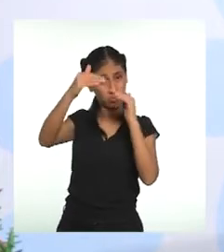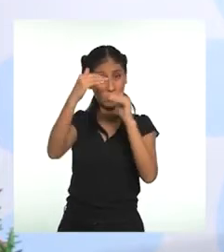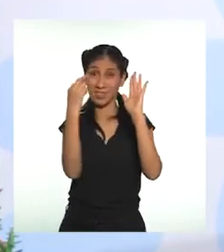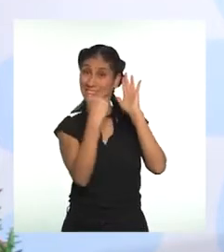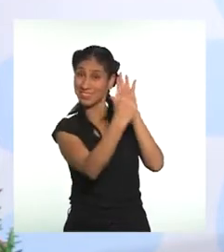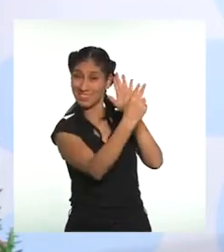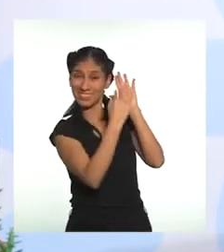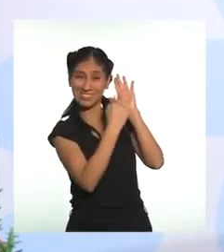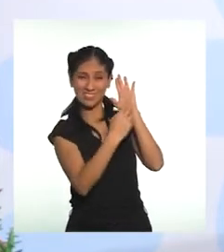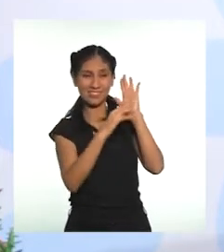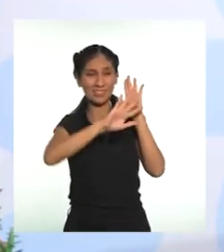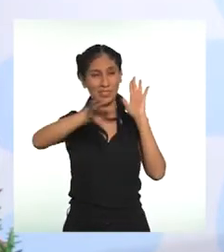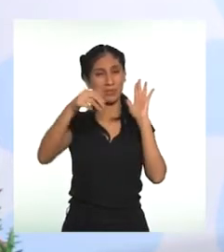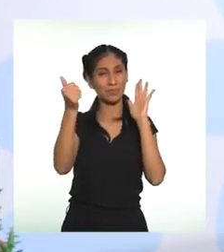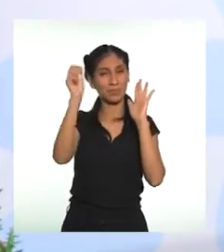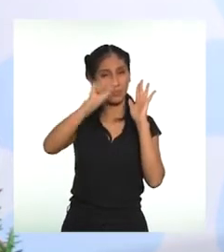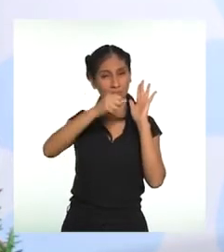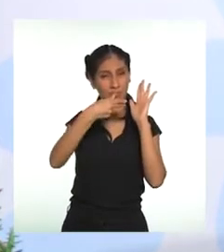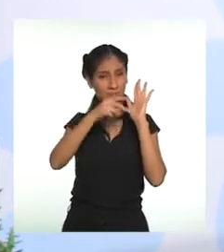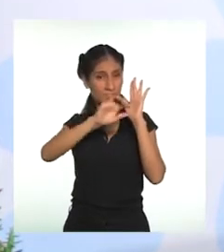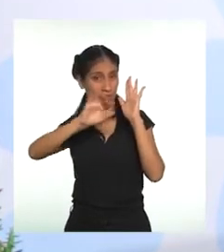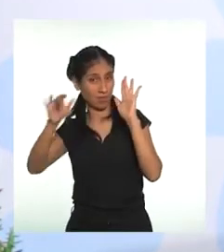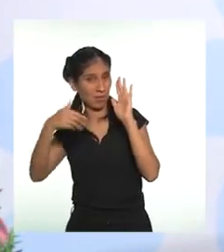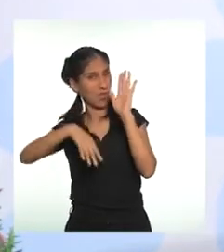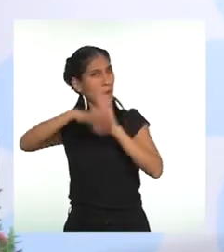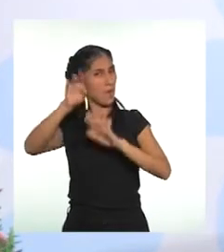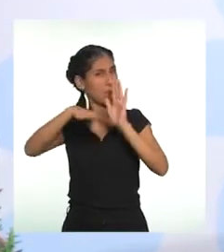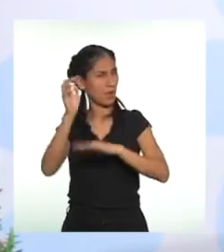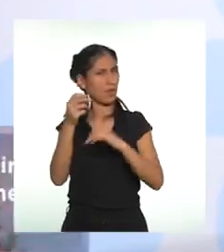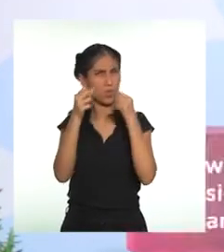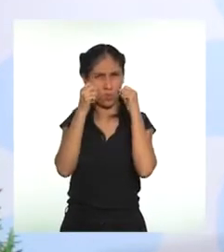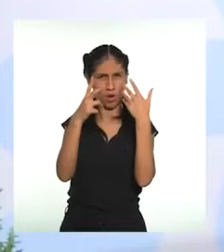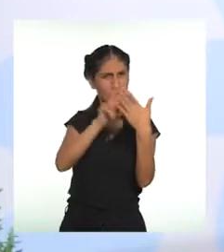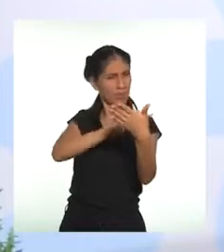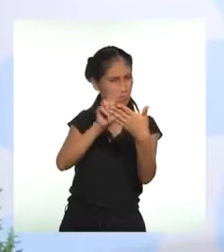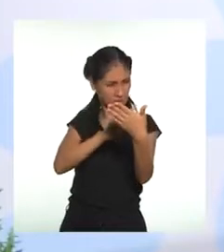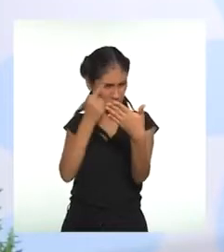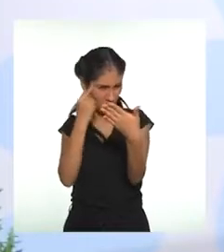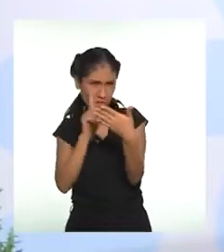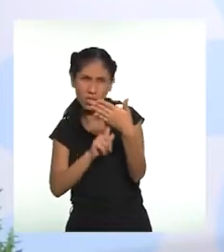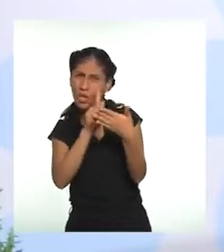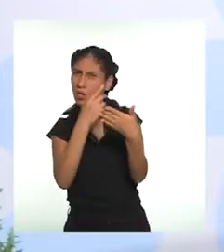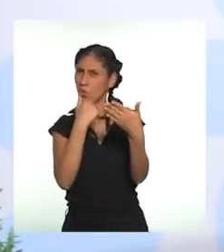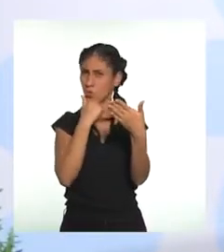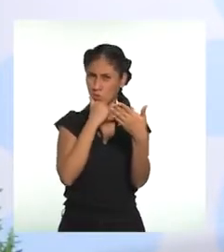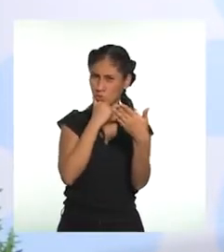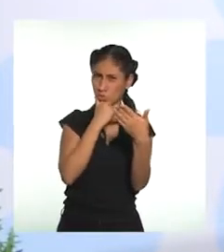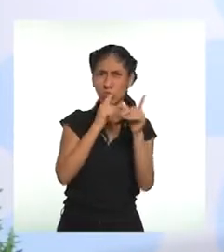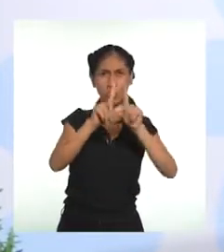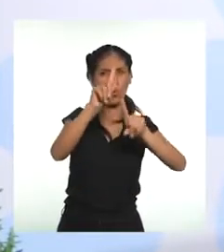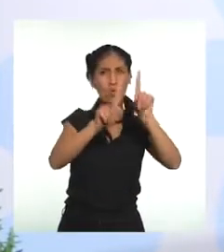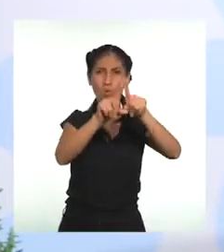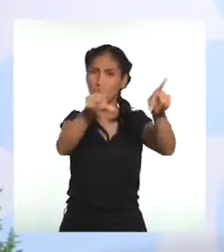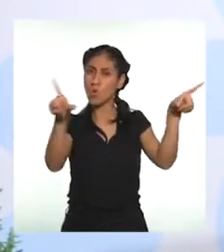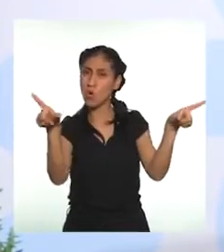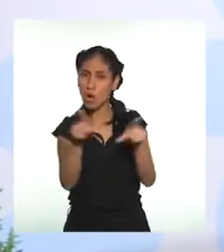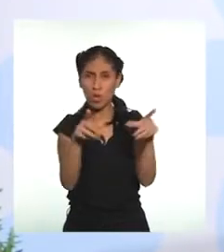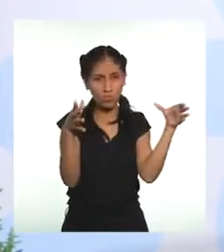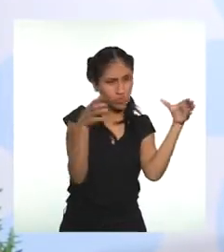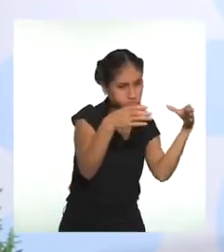Aguajunes, Ashaninkas y muchos más. Wow. También he leído que existen pueblos originarios en